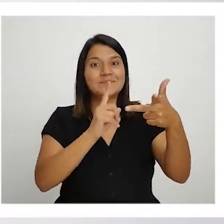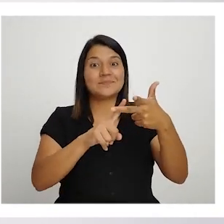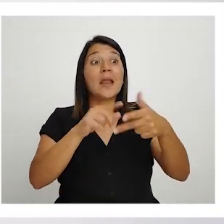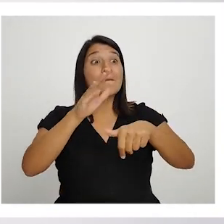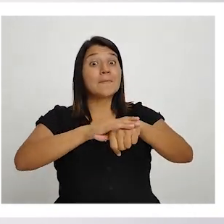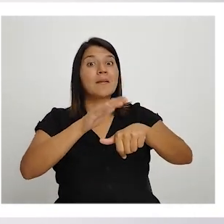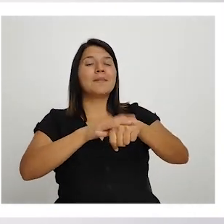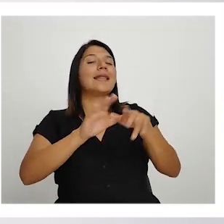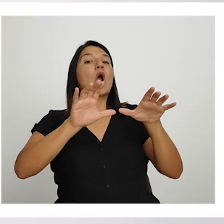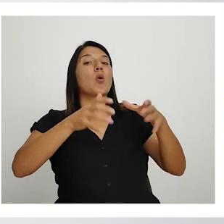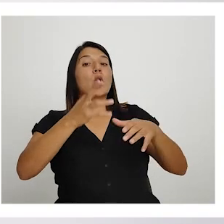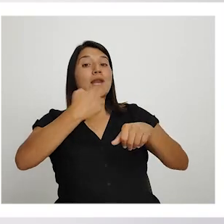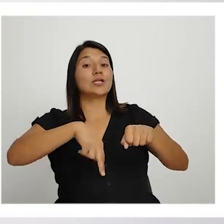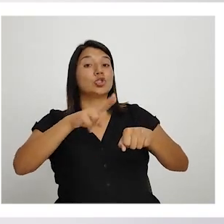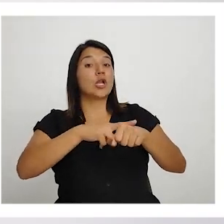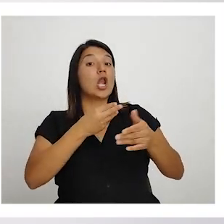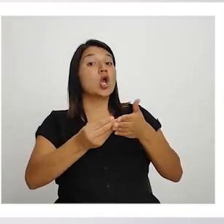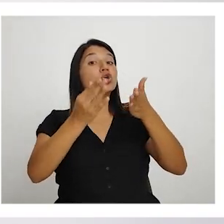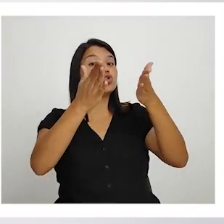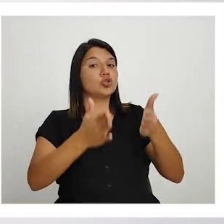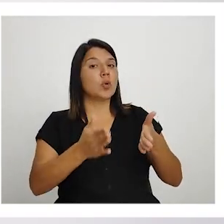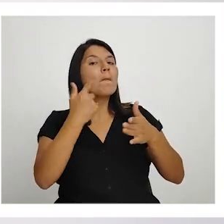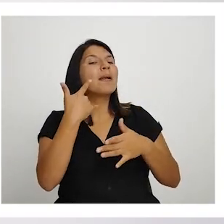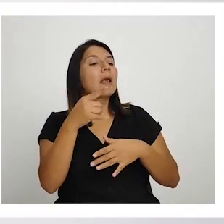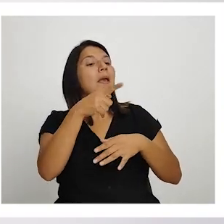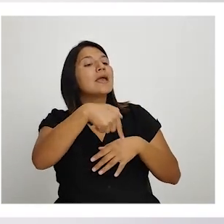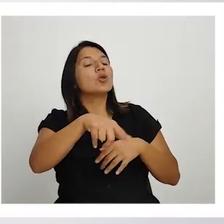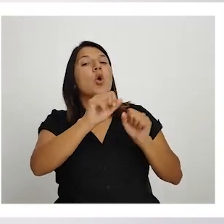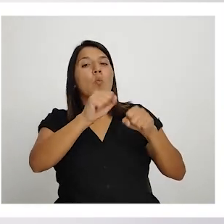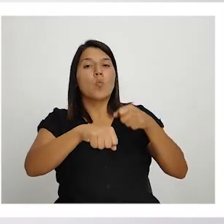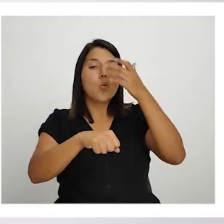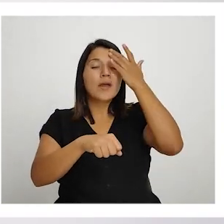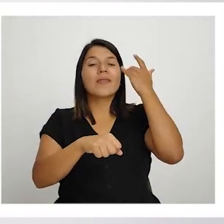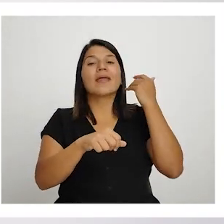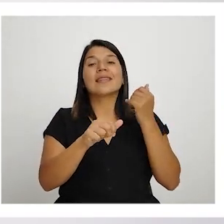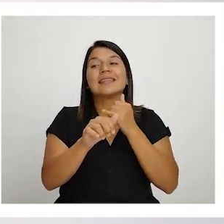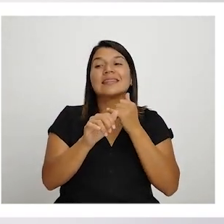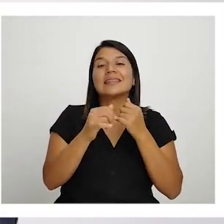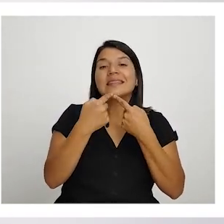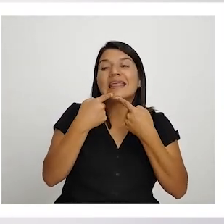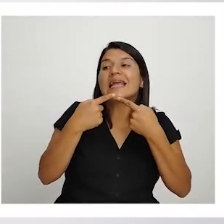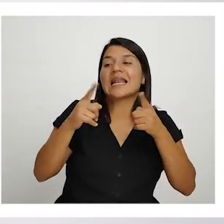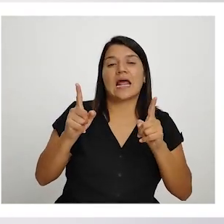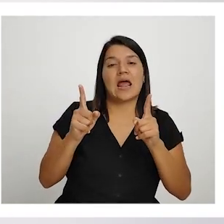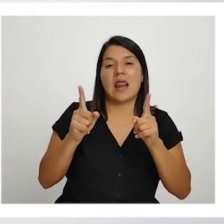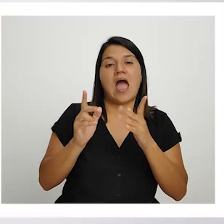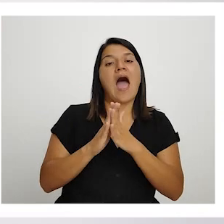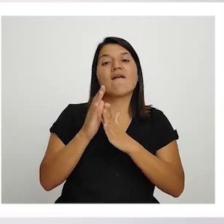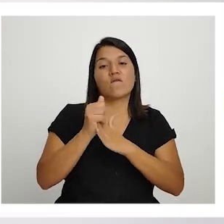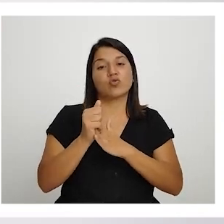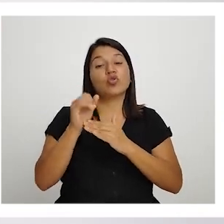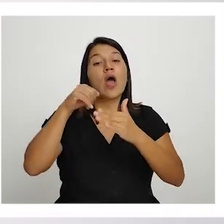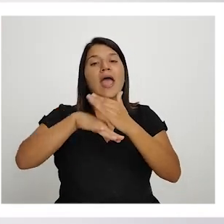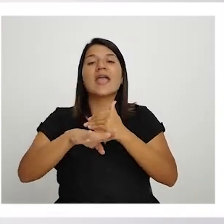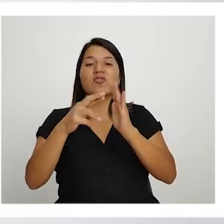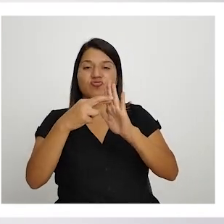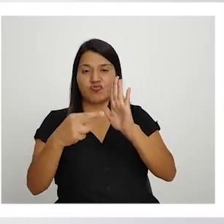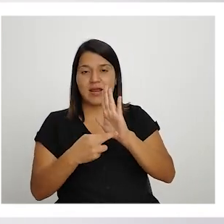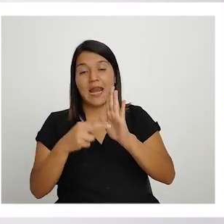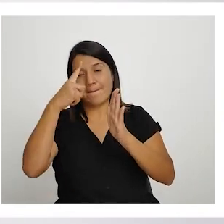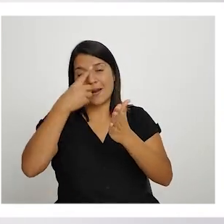Consumidor para que pueda declarar abusivas las cláusulas que están en contra de los consumidores. Entonces, con estas acciones que le he comentado, nos hemos